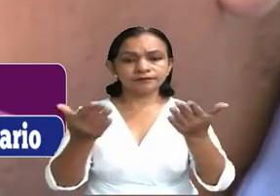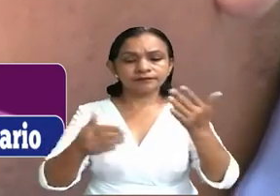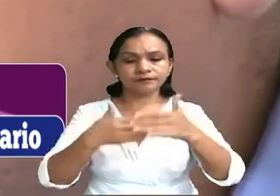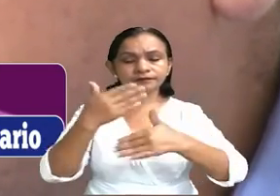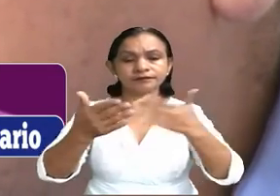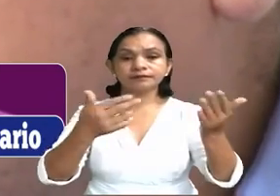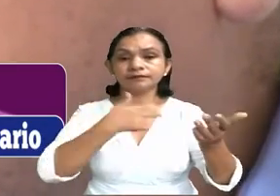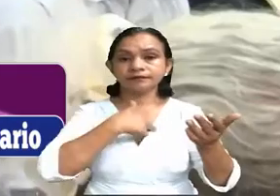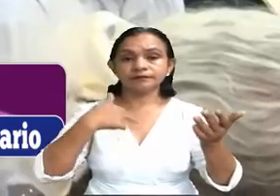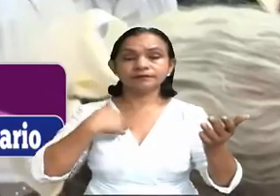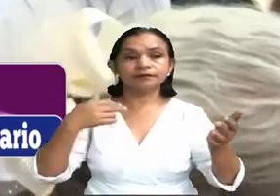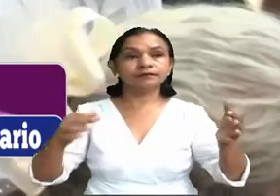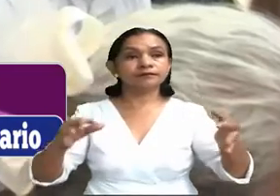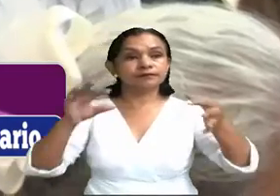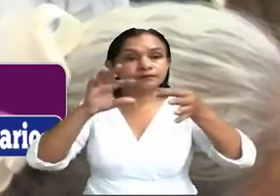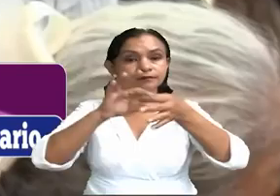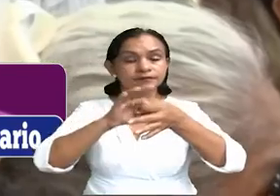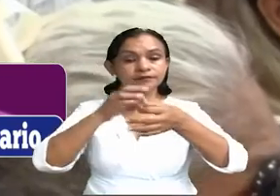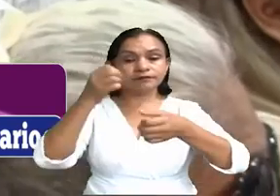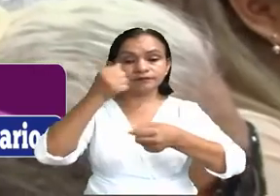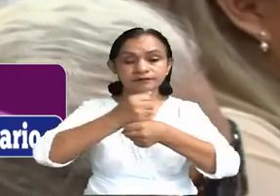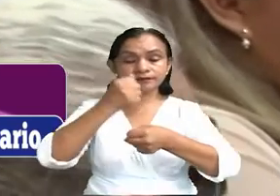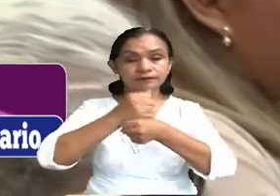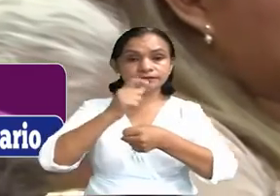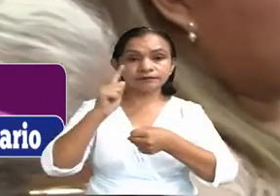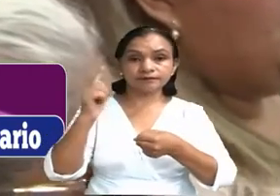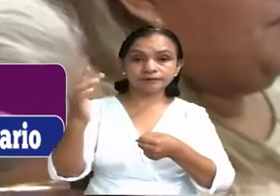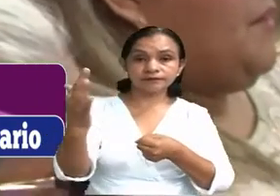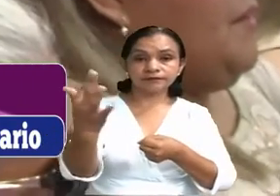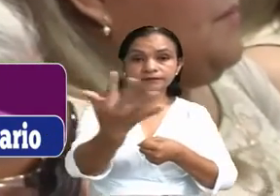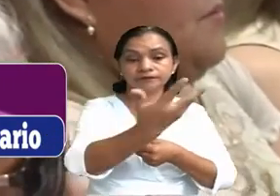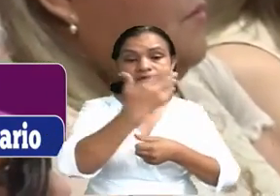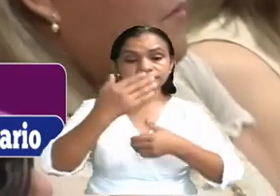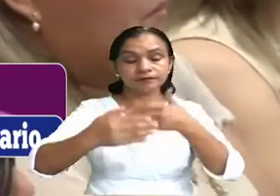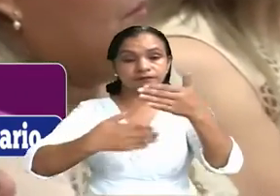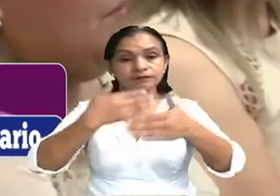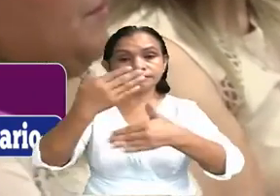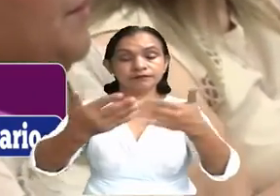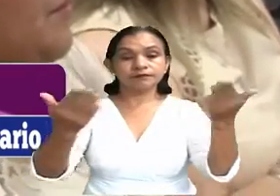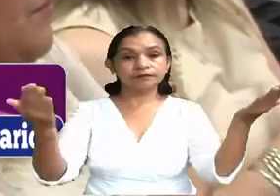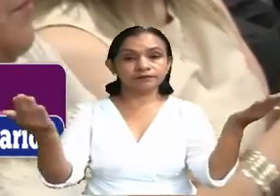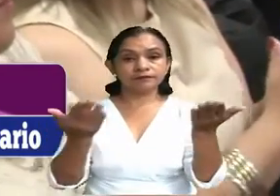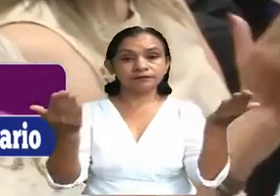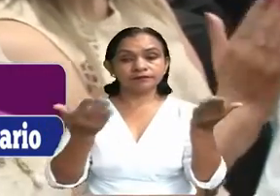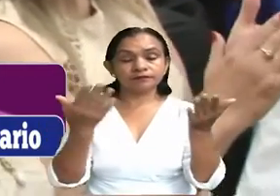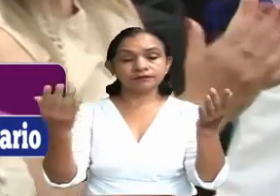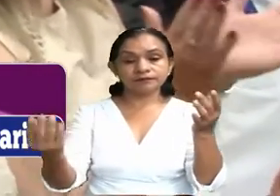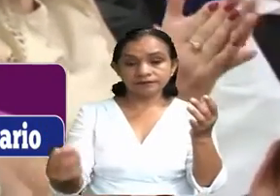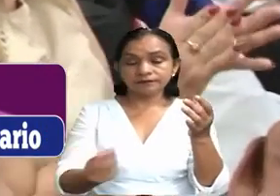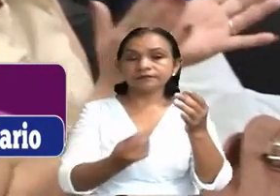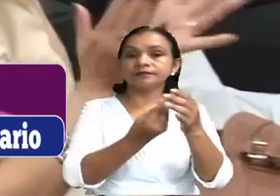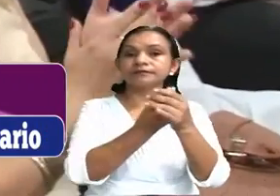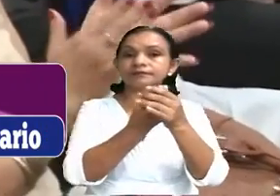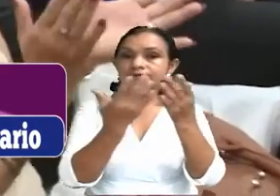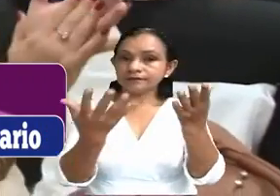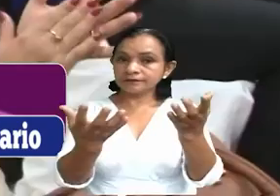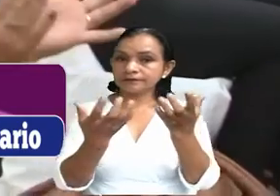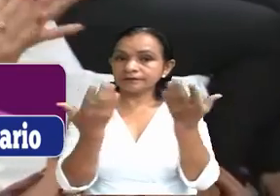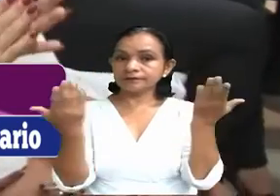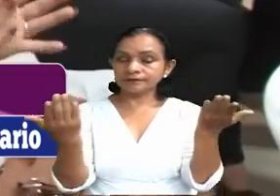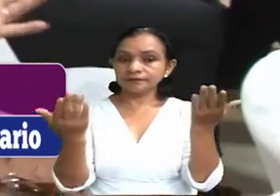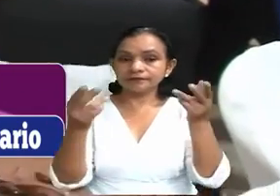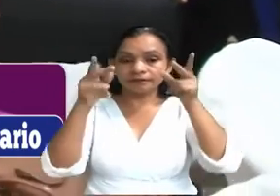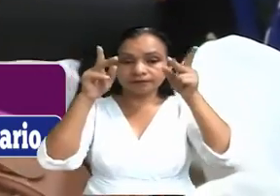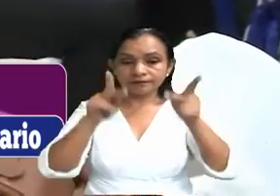vayamos dando en conjunto, porque es una tarea de todos, esos pasos decisivos hacia la inclusión, es decir, donde